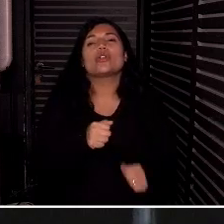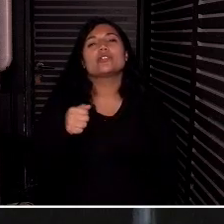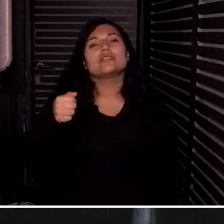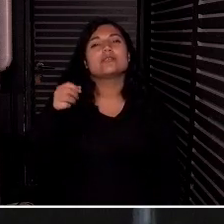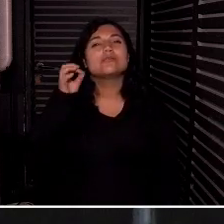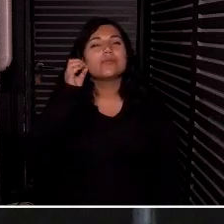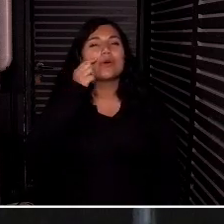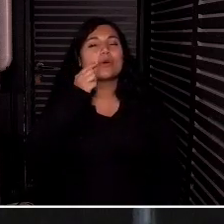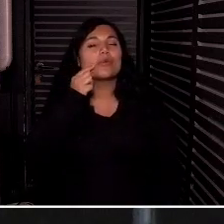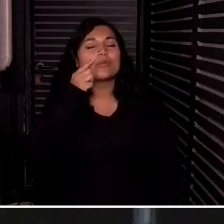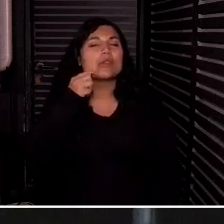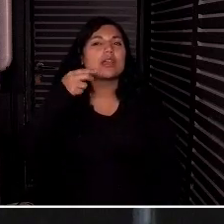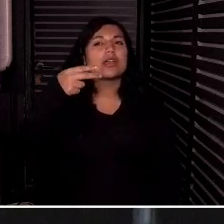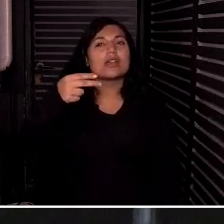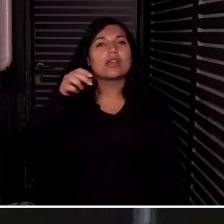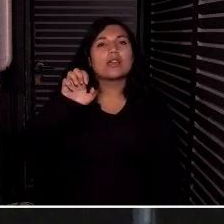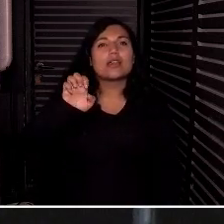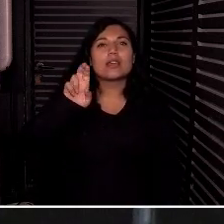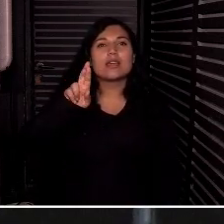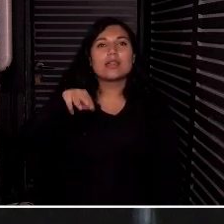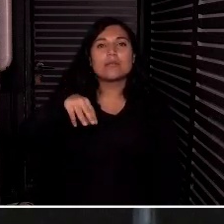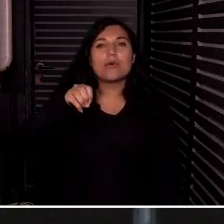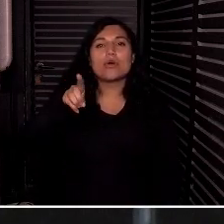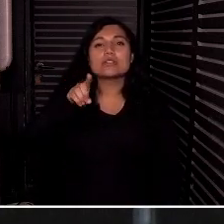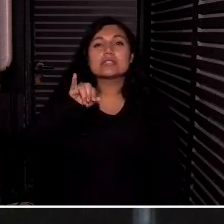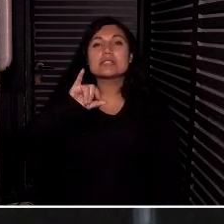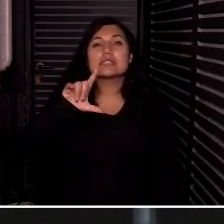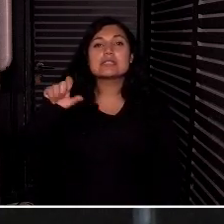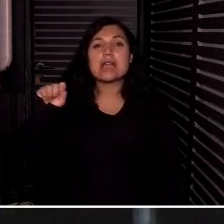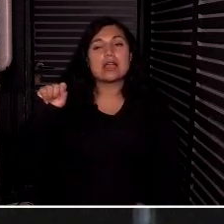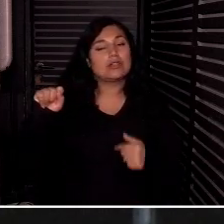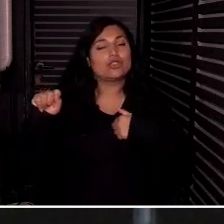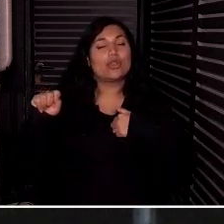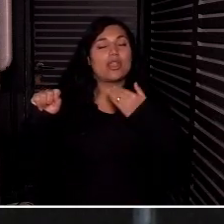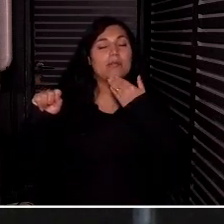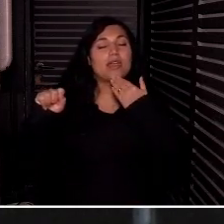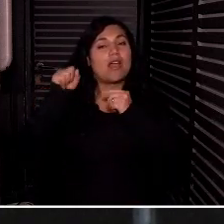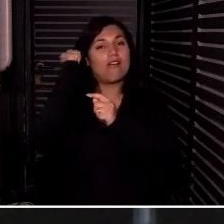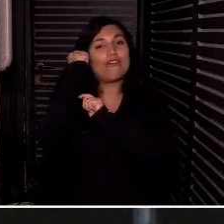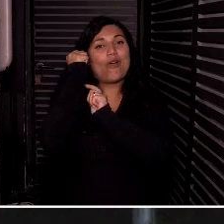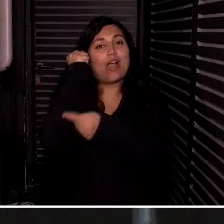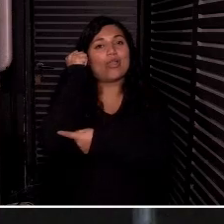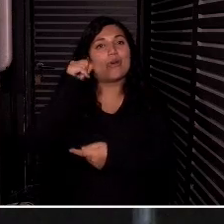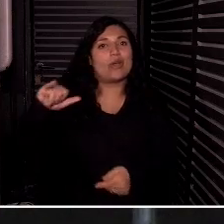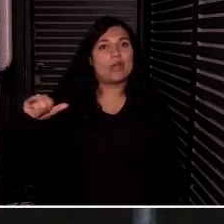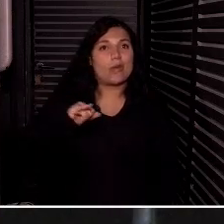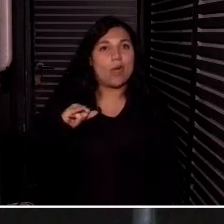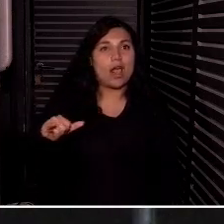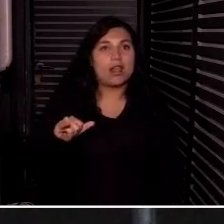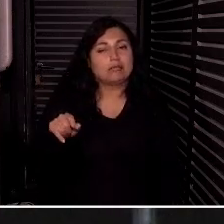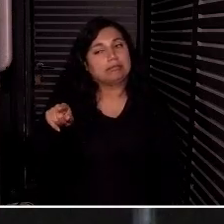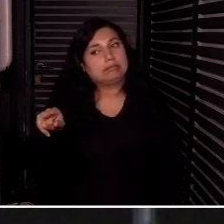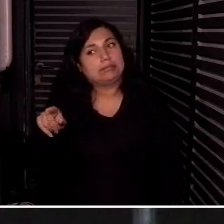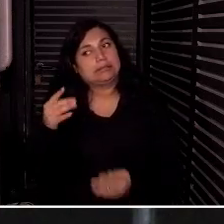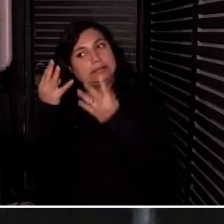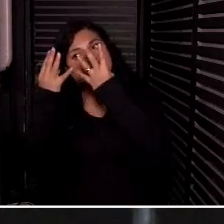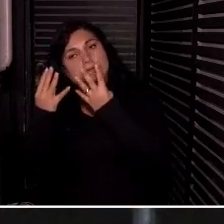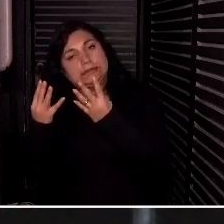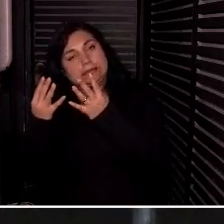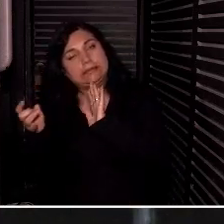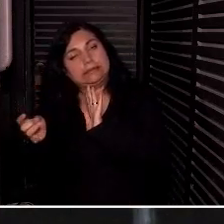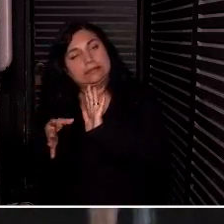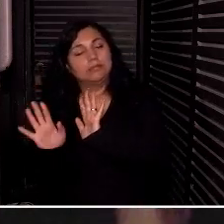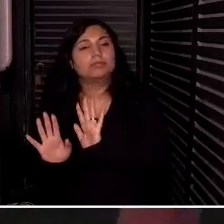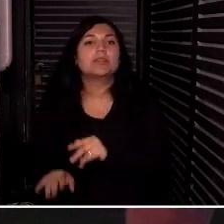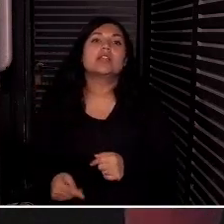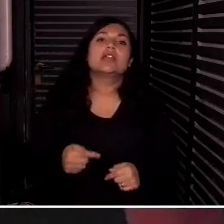yo también soy abogado pero el tema digamos de la ética Este es otro tema que ha estado ausente en nuestro país los últimos No sé desde el